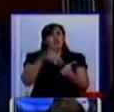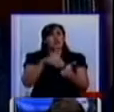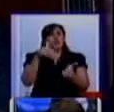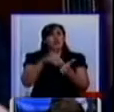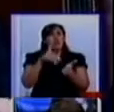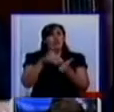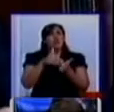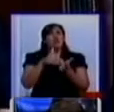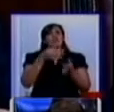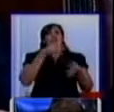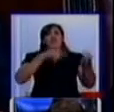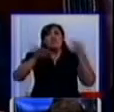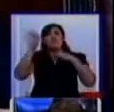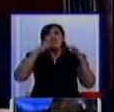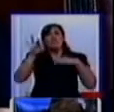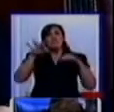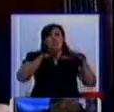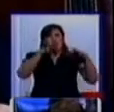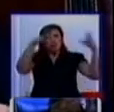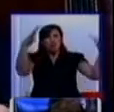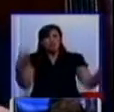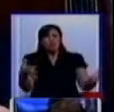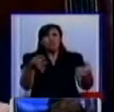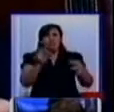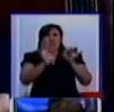grano este año.